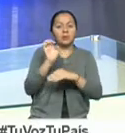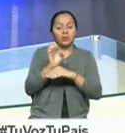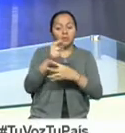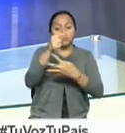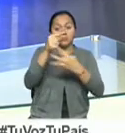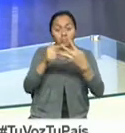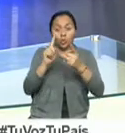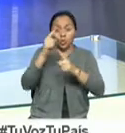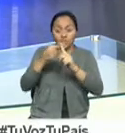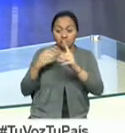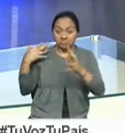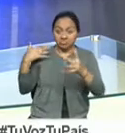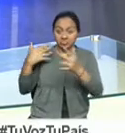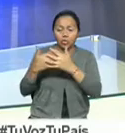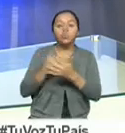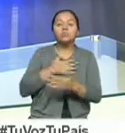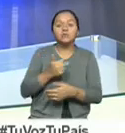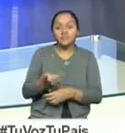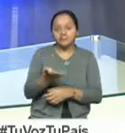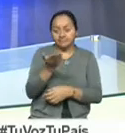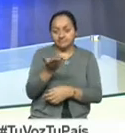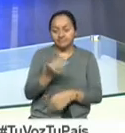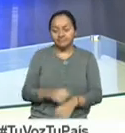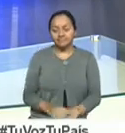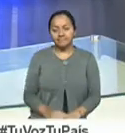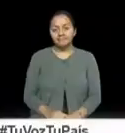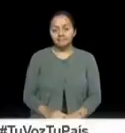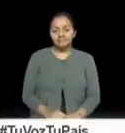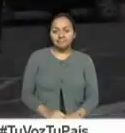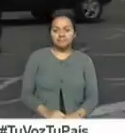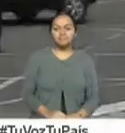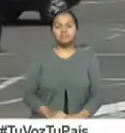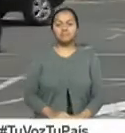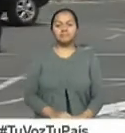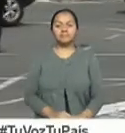han tomado al respecto? Veamos a continuación.